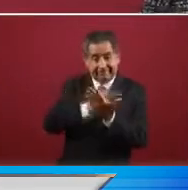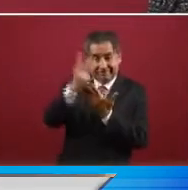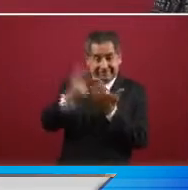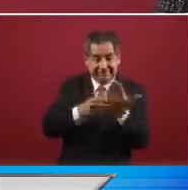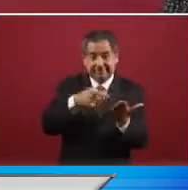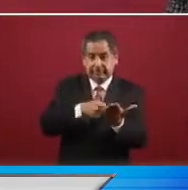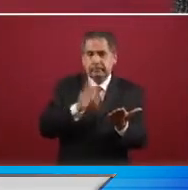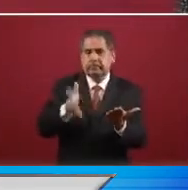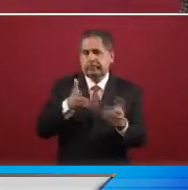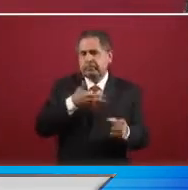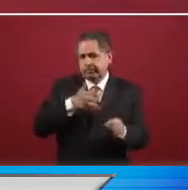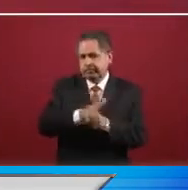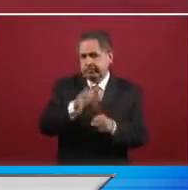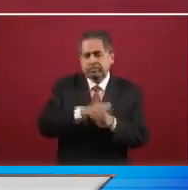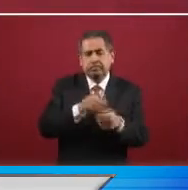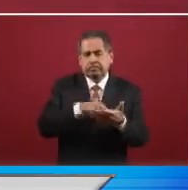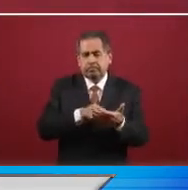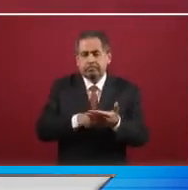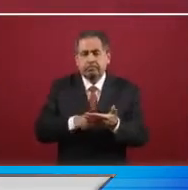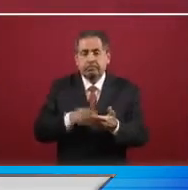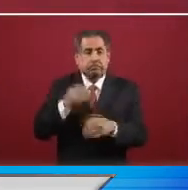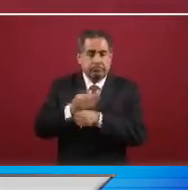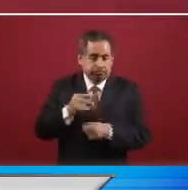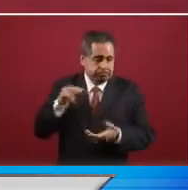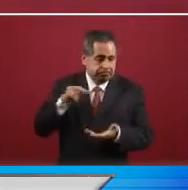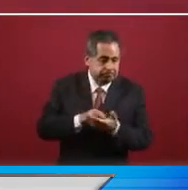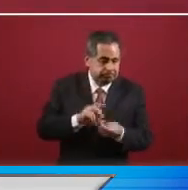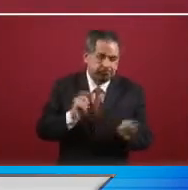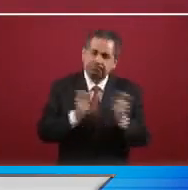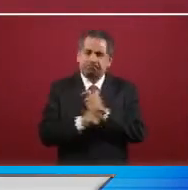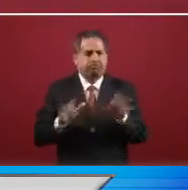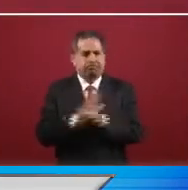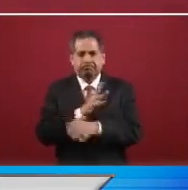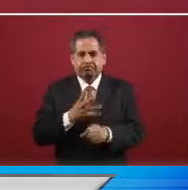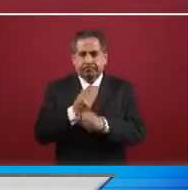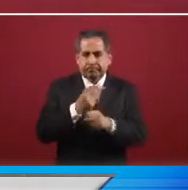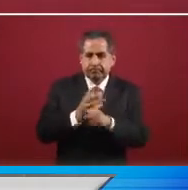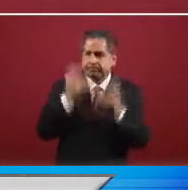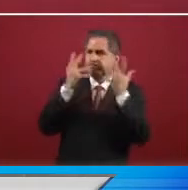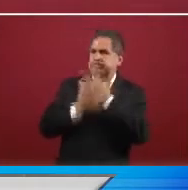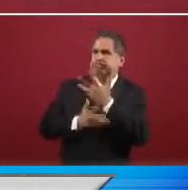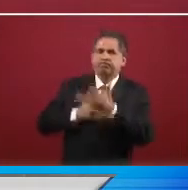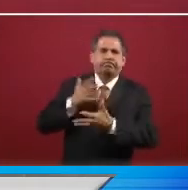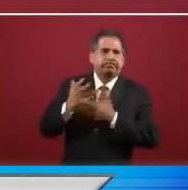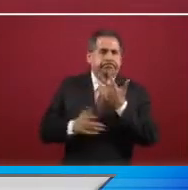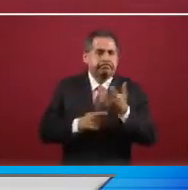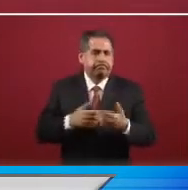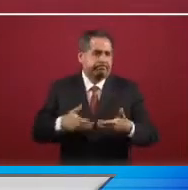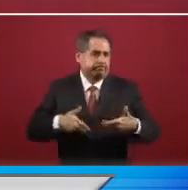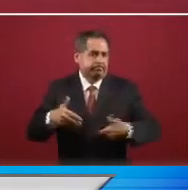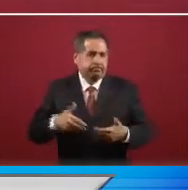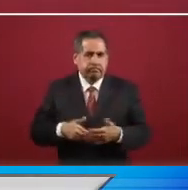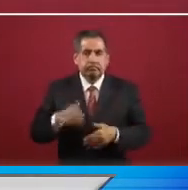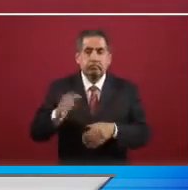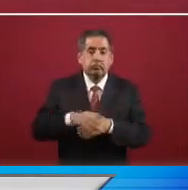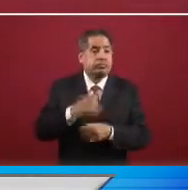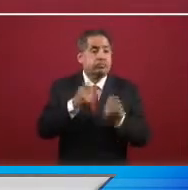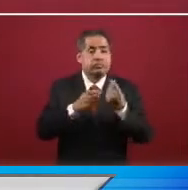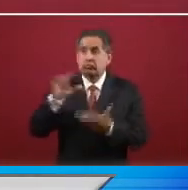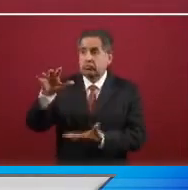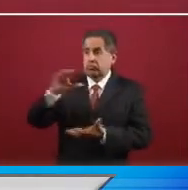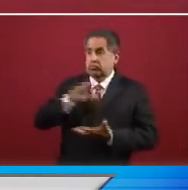recursos a organizaciones y piensan que se dará marcha atrás a esta decisión, pero no será así. No habrá entrega de recursos a organizaciones